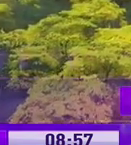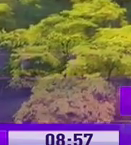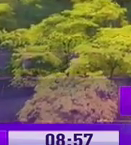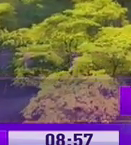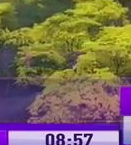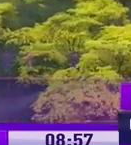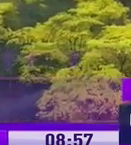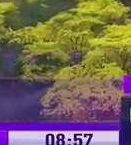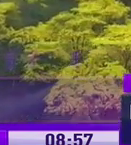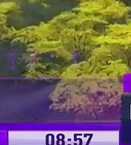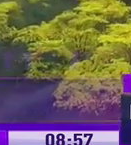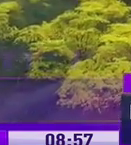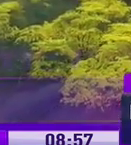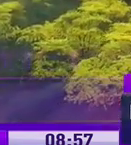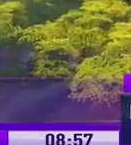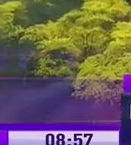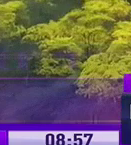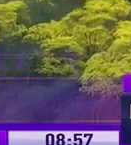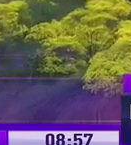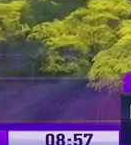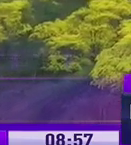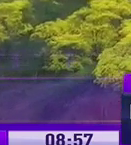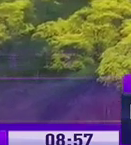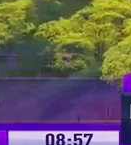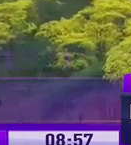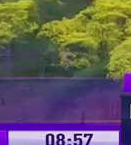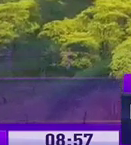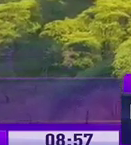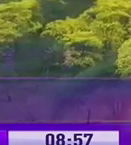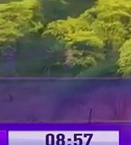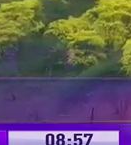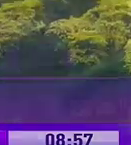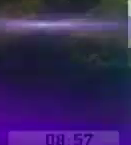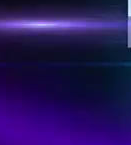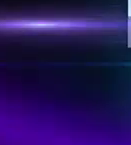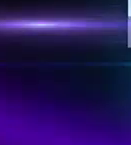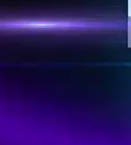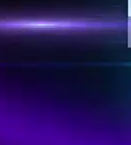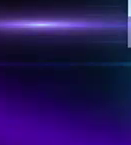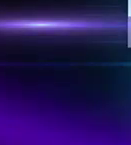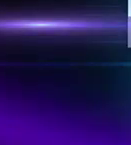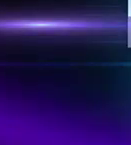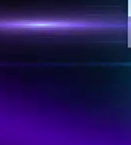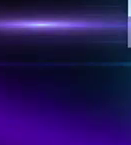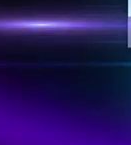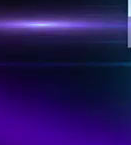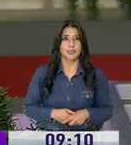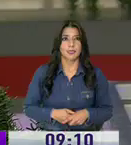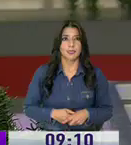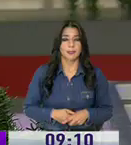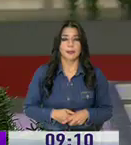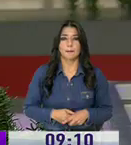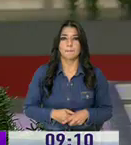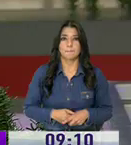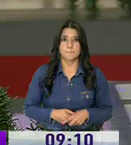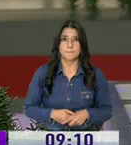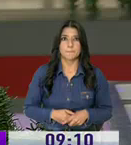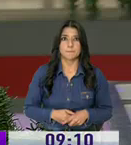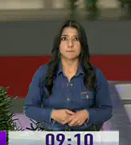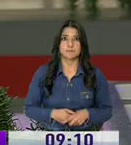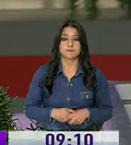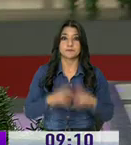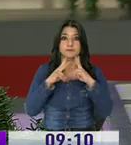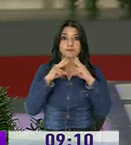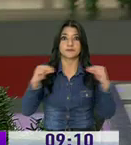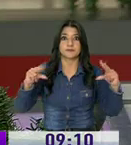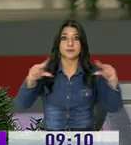8 de la mañana con 57 minutos. Enseguida regresamos. Y la naturaleza de